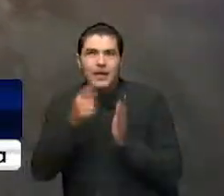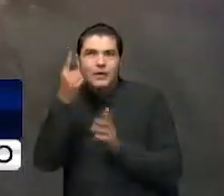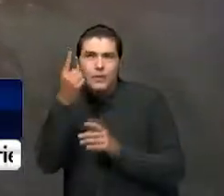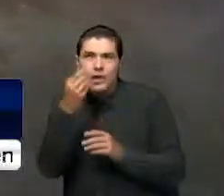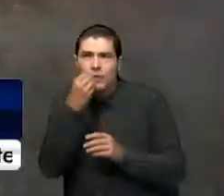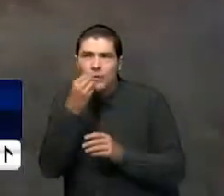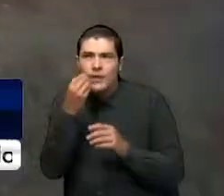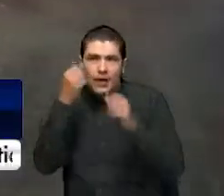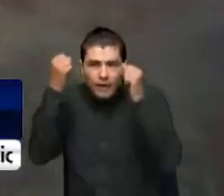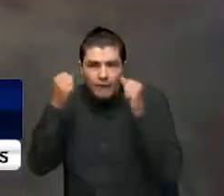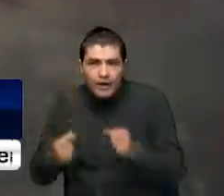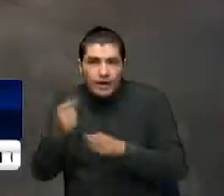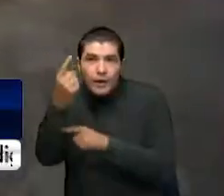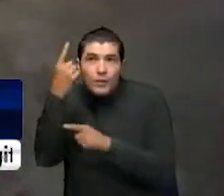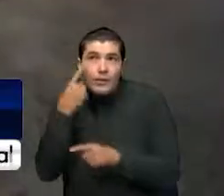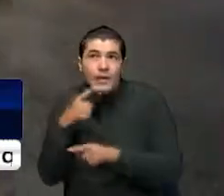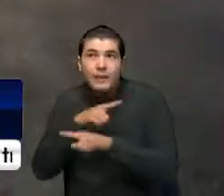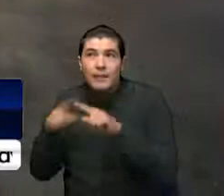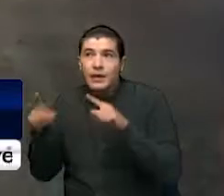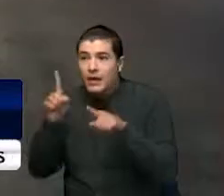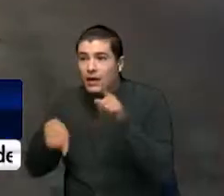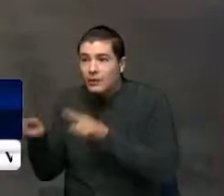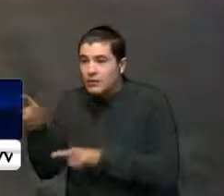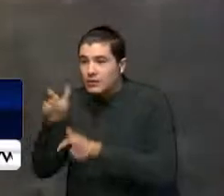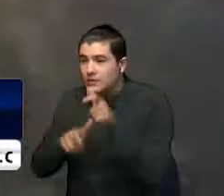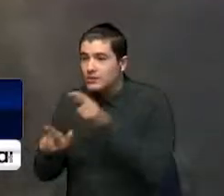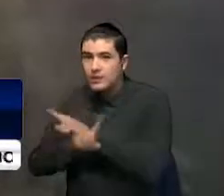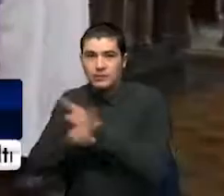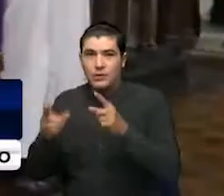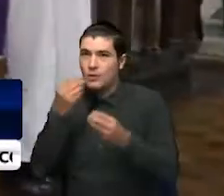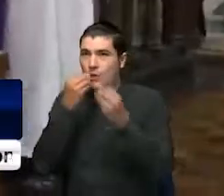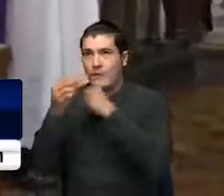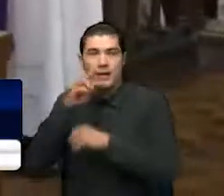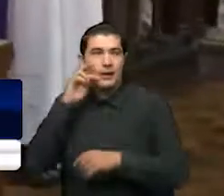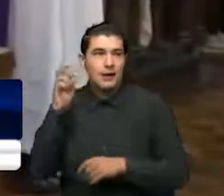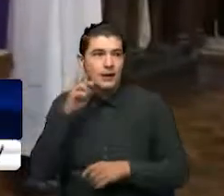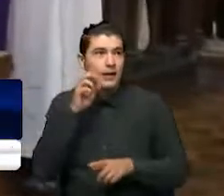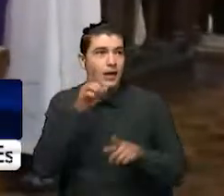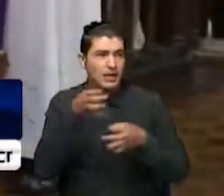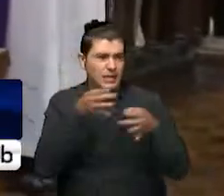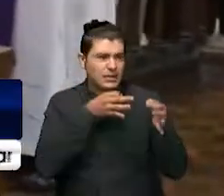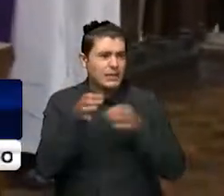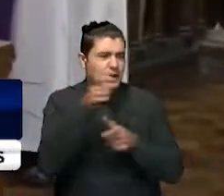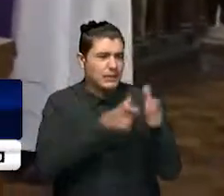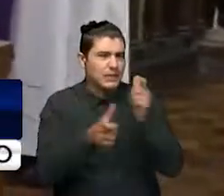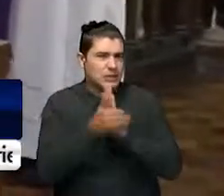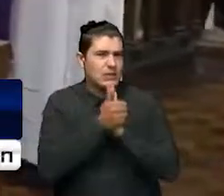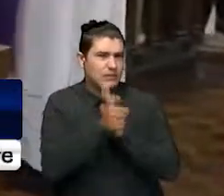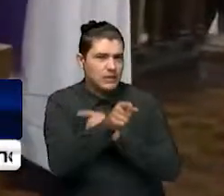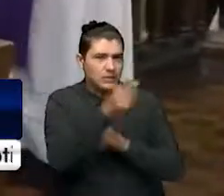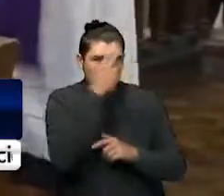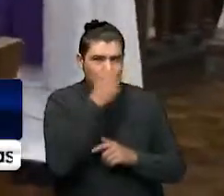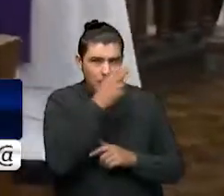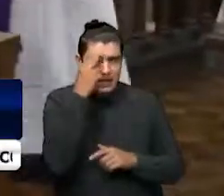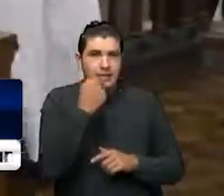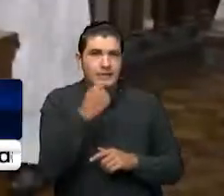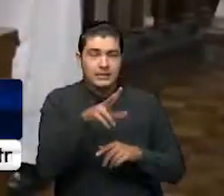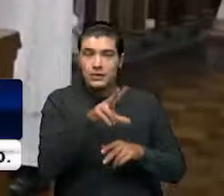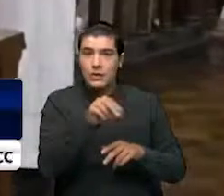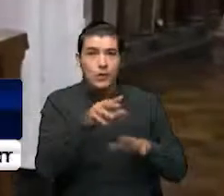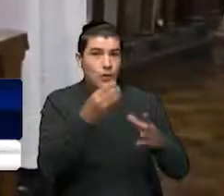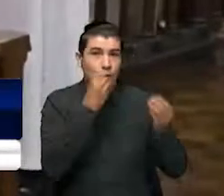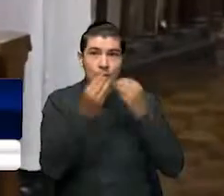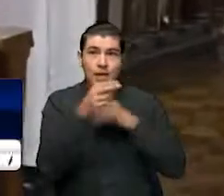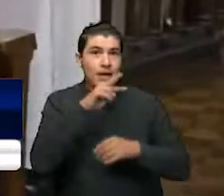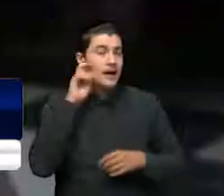comida fuerte al día, mientras que la abstinencia se basa en no comer carne. Según explican expertos en catolicismo, la abstinencia es